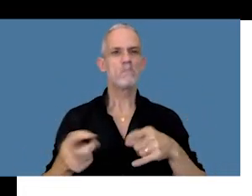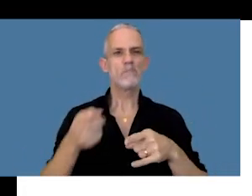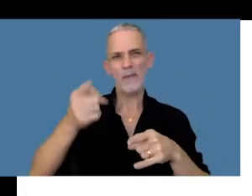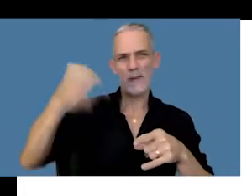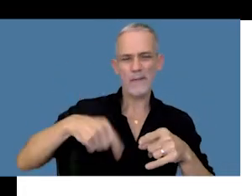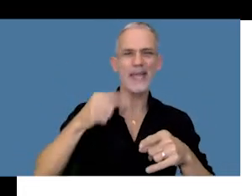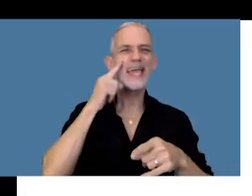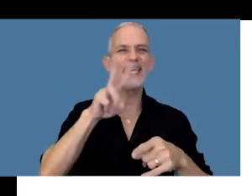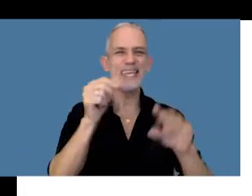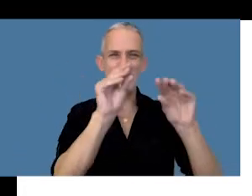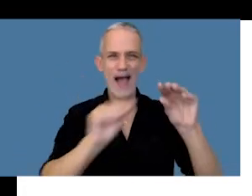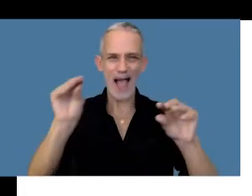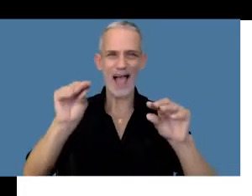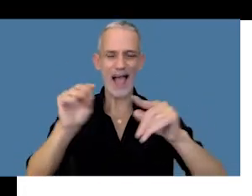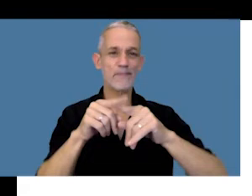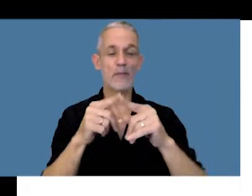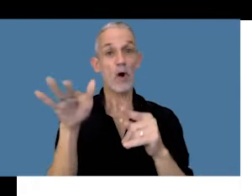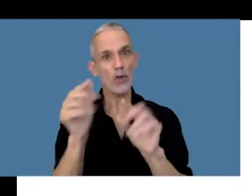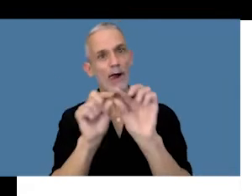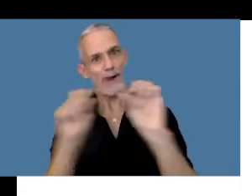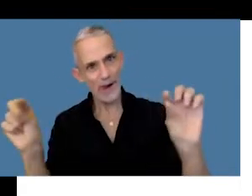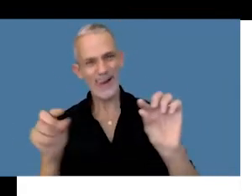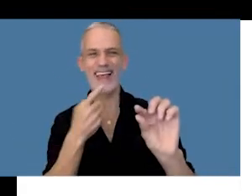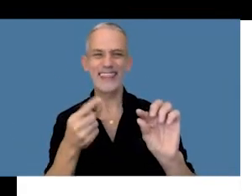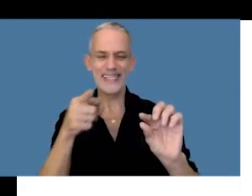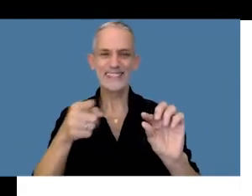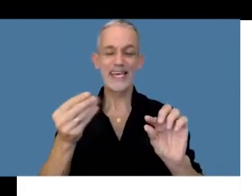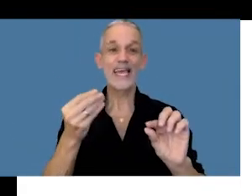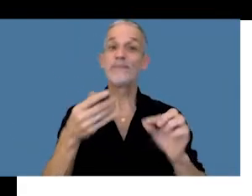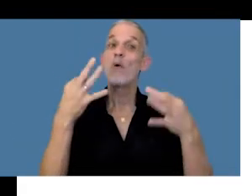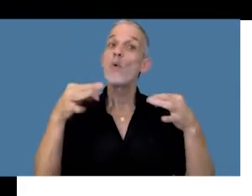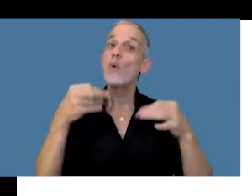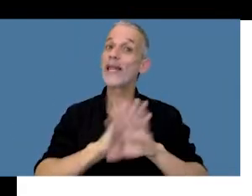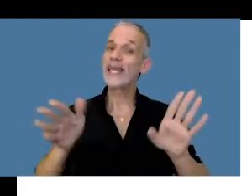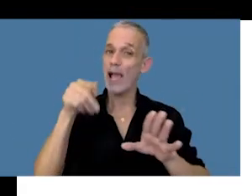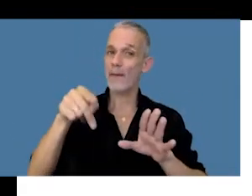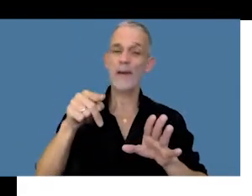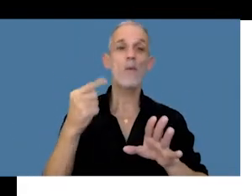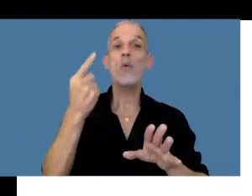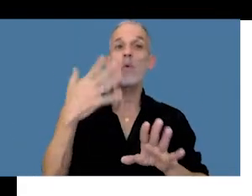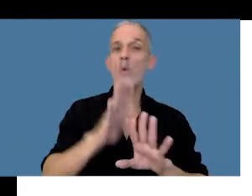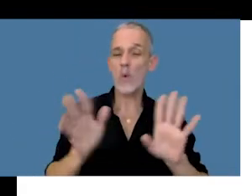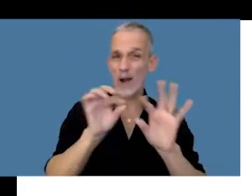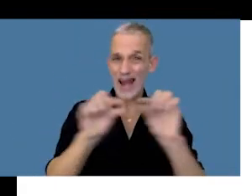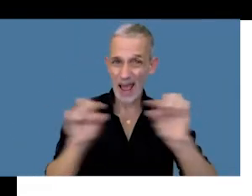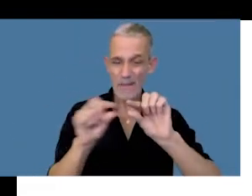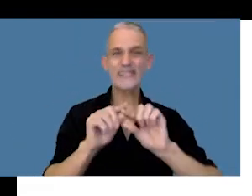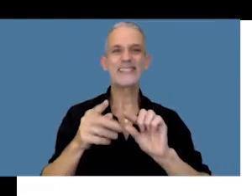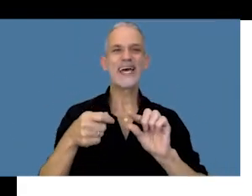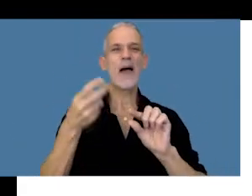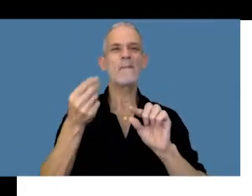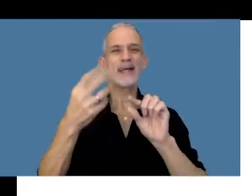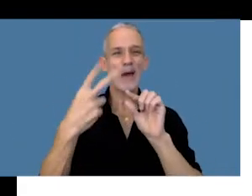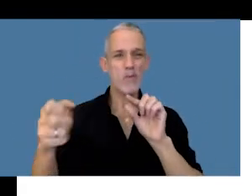IVA discriminado con otra leyenda diciendo que únicamente va a ser utilizable ese crédito fiscal o